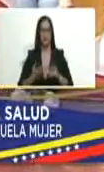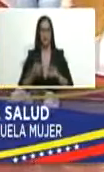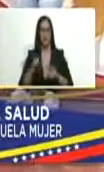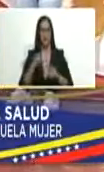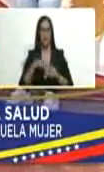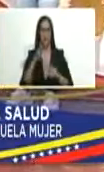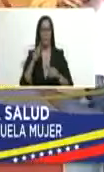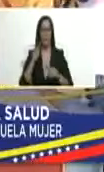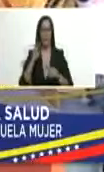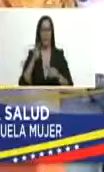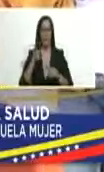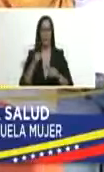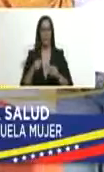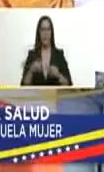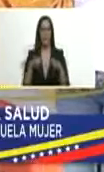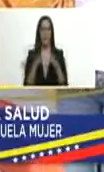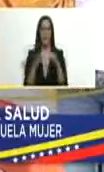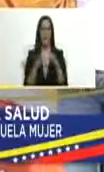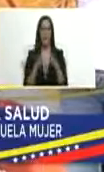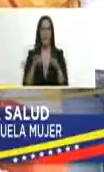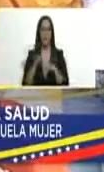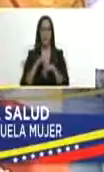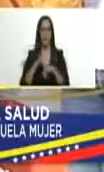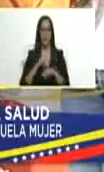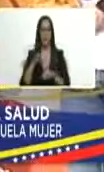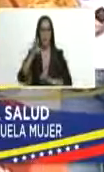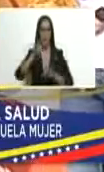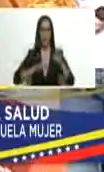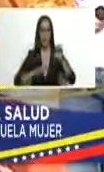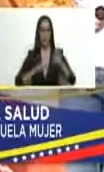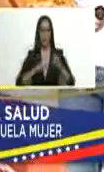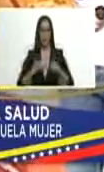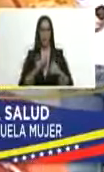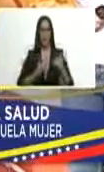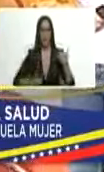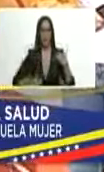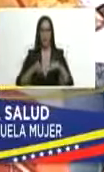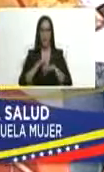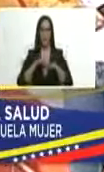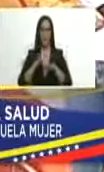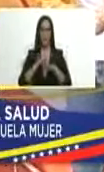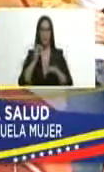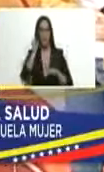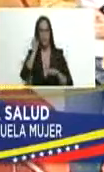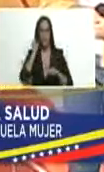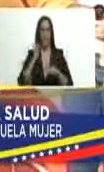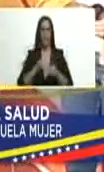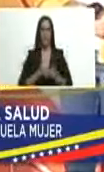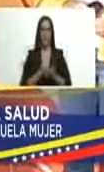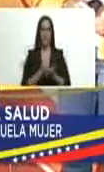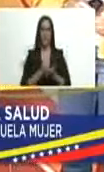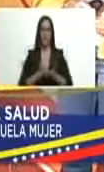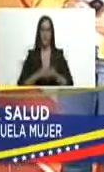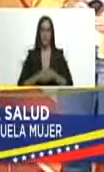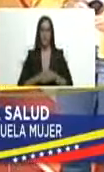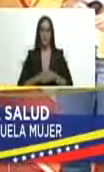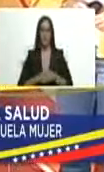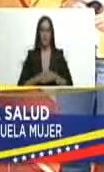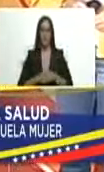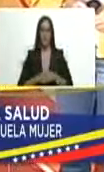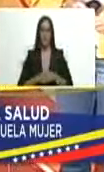Vargas. Maigualida de la Misión Nevado. Presidenta de la Misión Nevado. Bueno, estas mujeres son garantías de